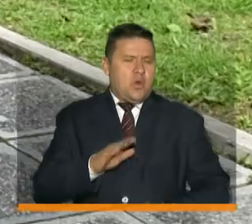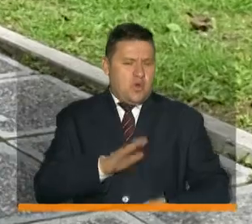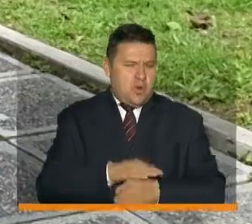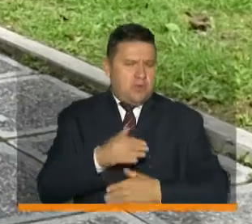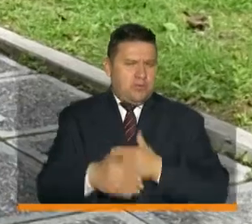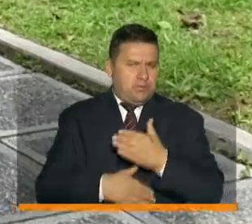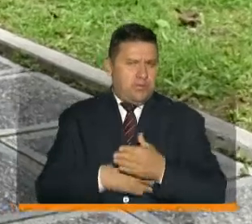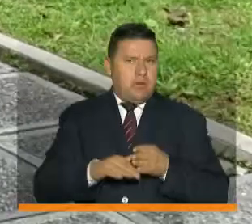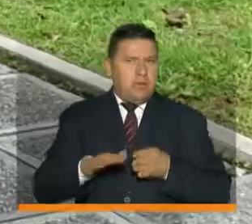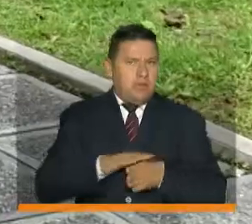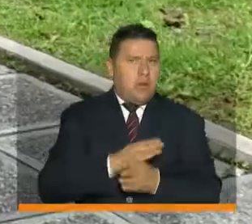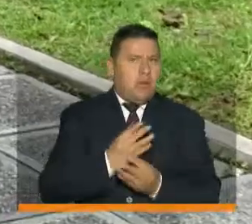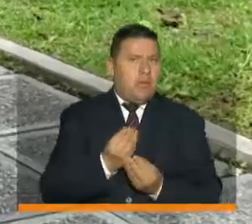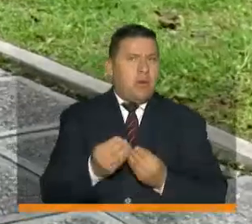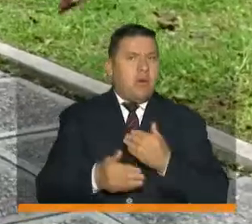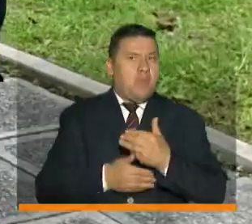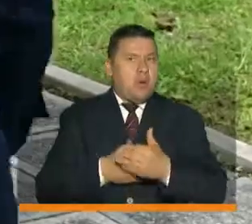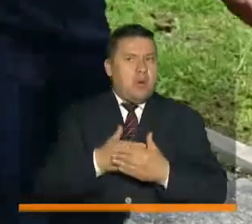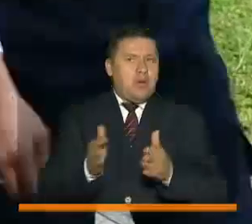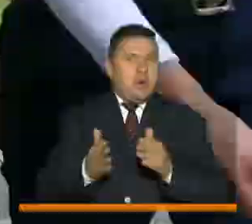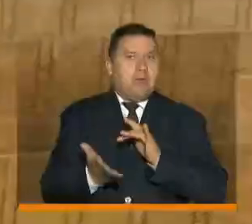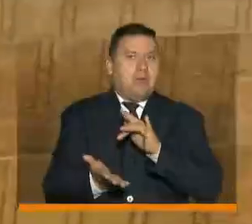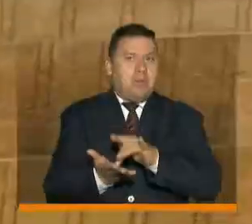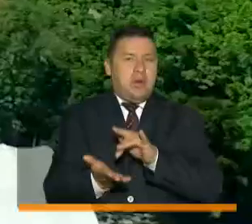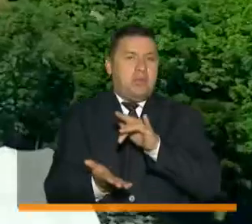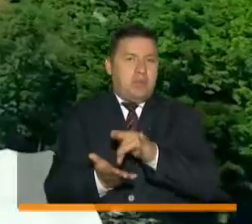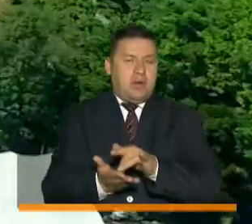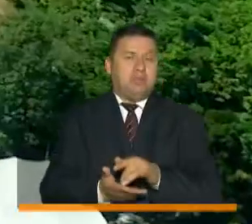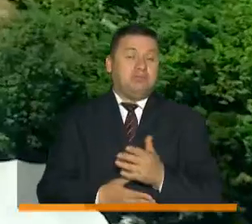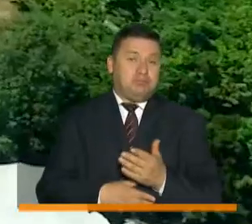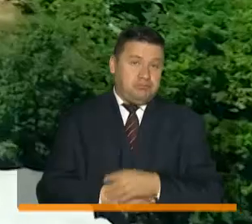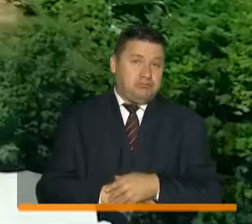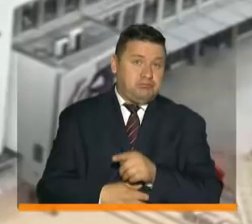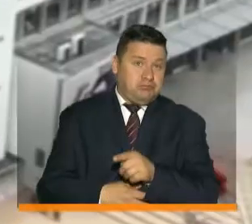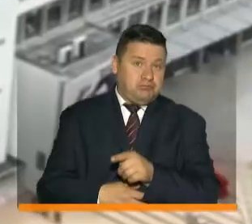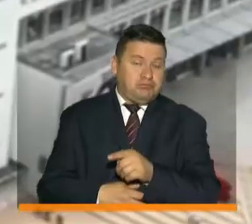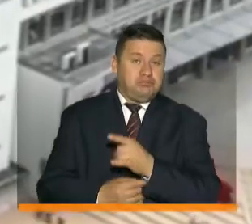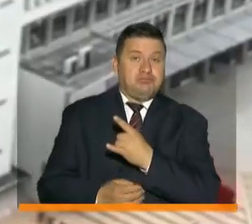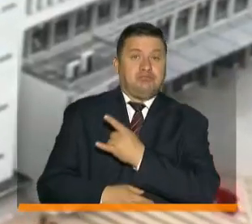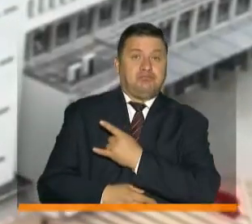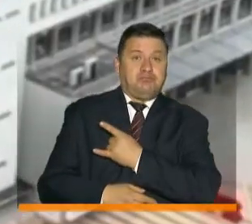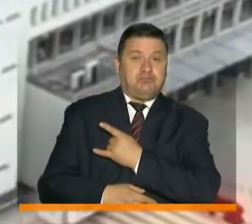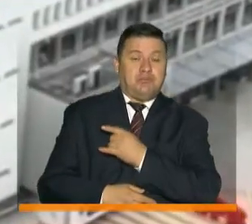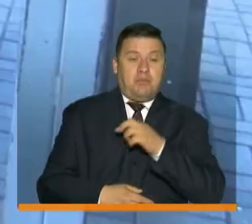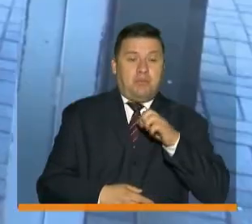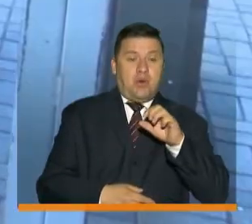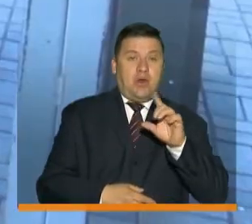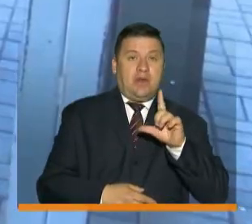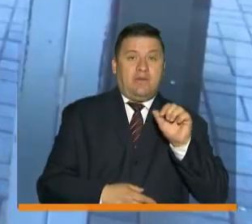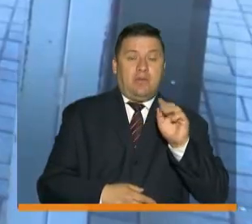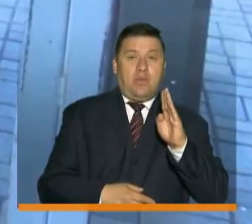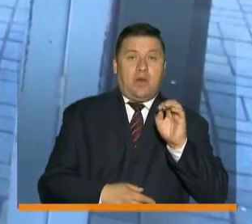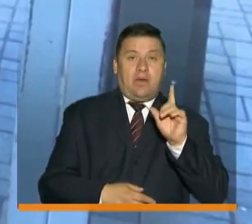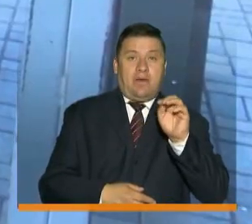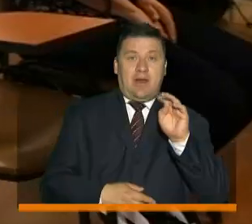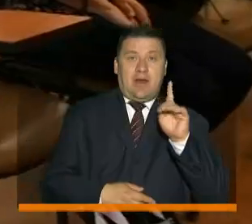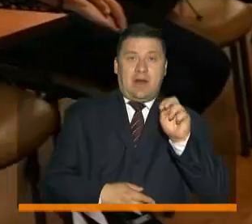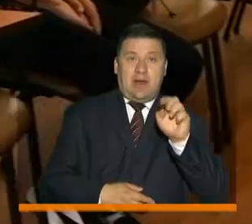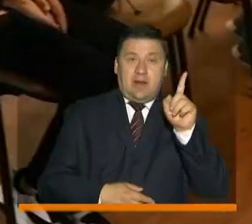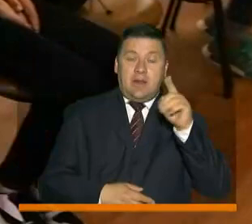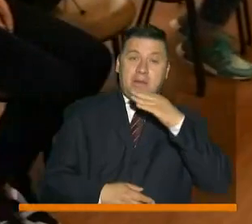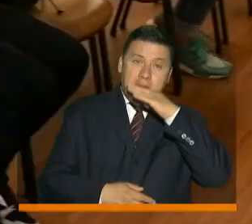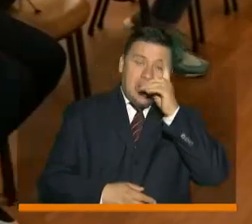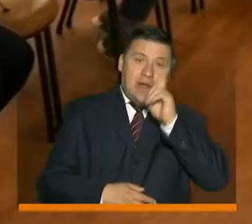avanzando en el regreso progresivo y seguro a la presencialidad. A los casos de EAPIB y la Universidad Pontificia Bolivariana de Medellín, se suman